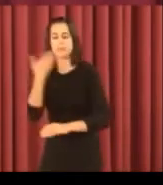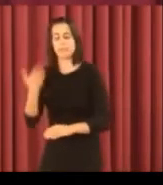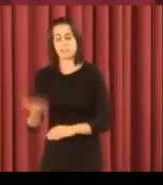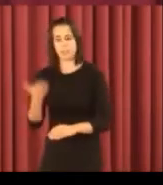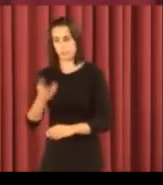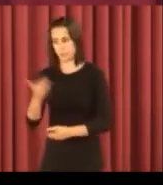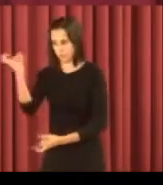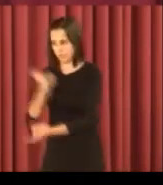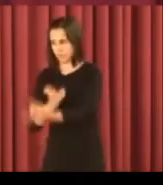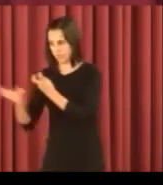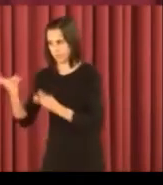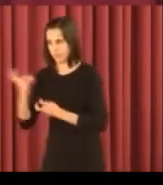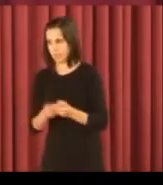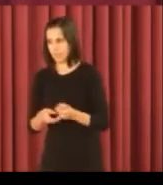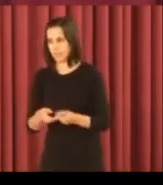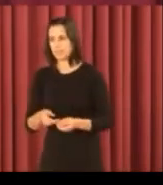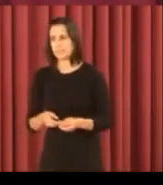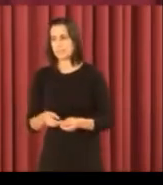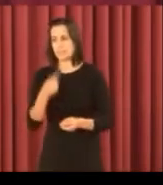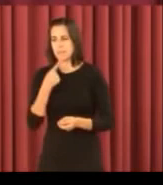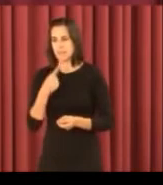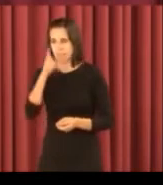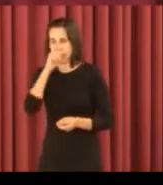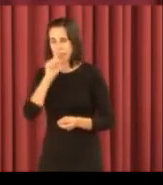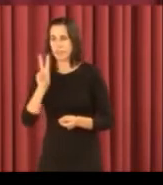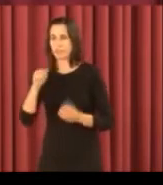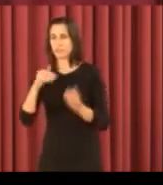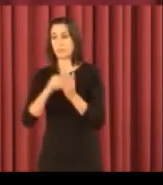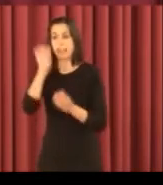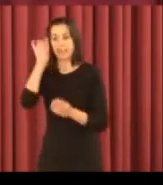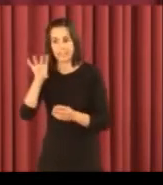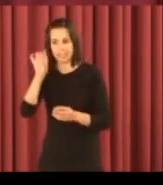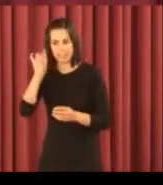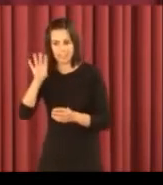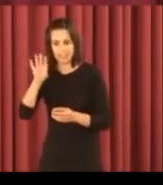pudo venir, pero me ha confirmado que a la maratón del 2015 no se la pierde.